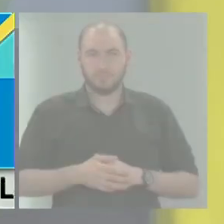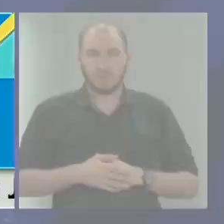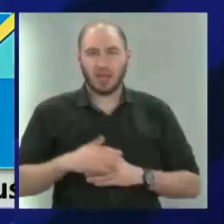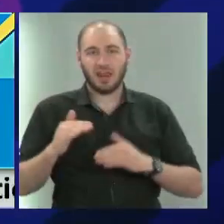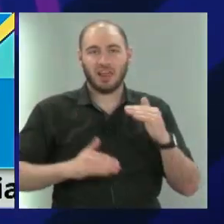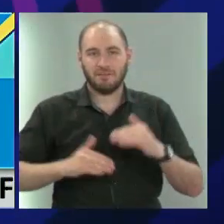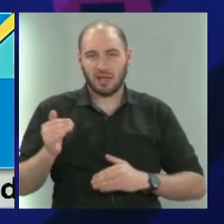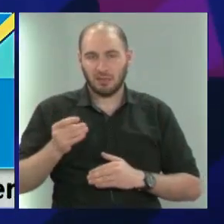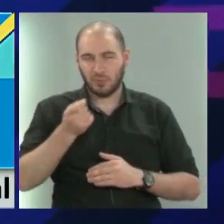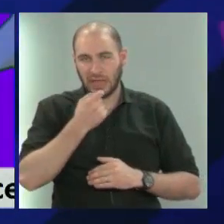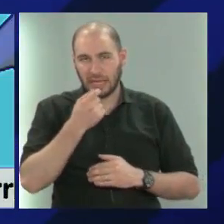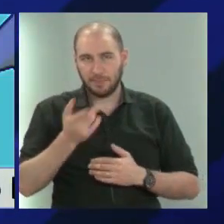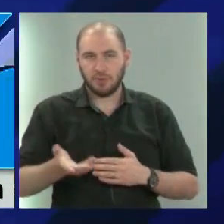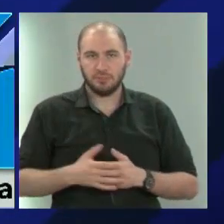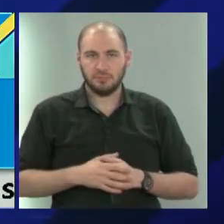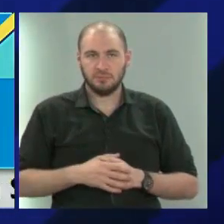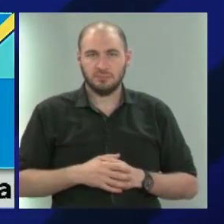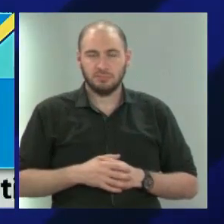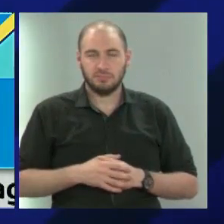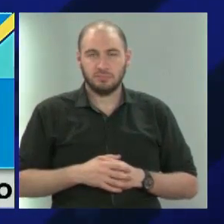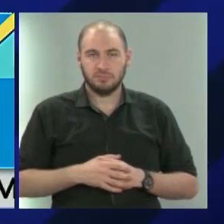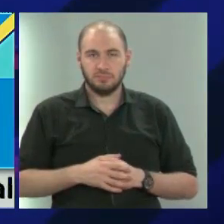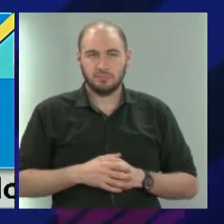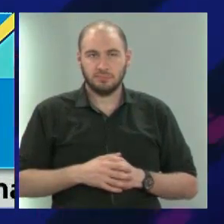nivel, para cierta